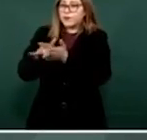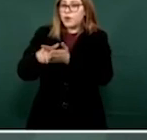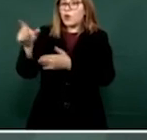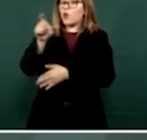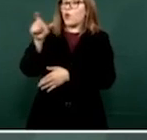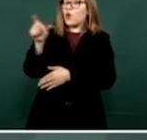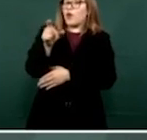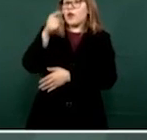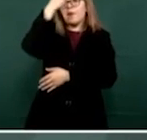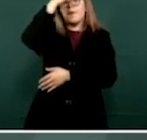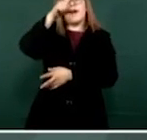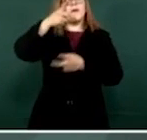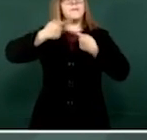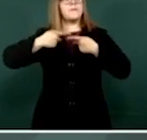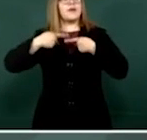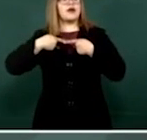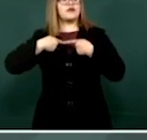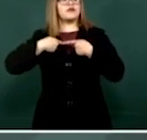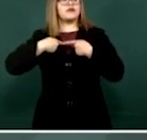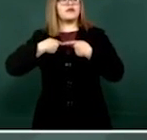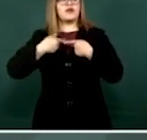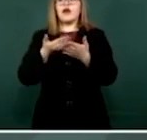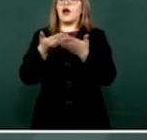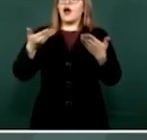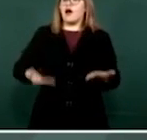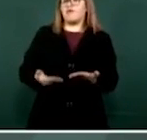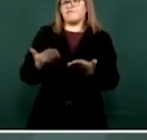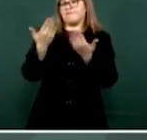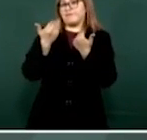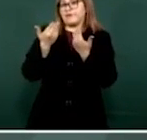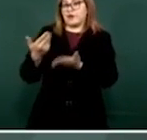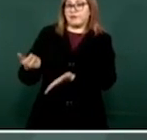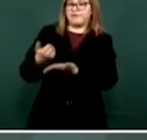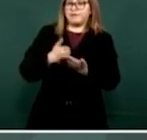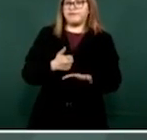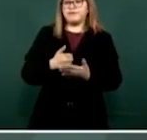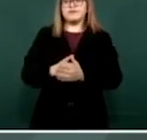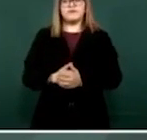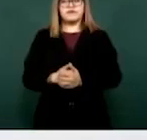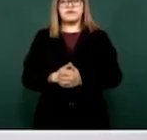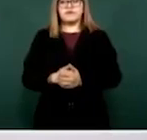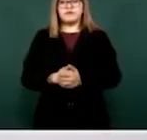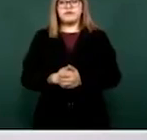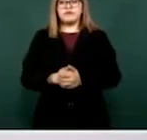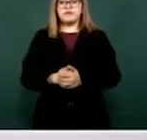a los que no lo han recibido.